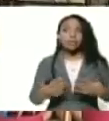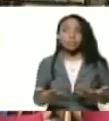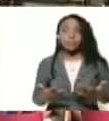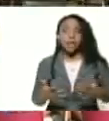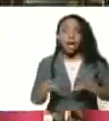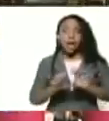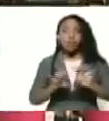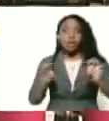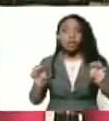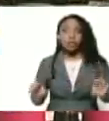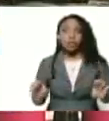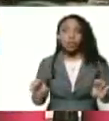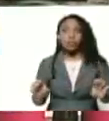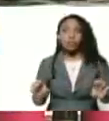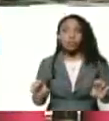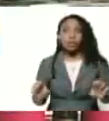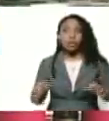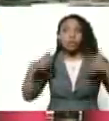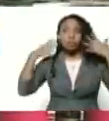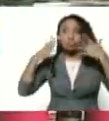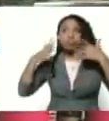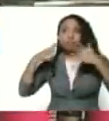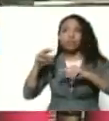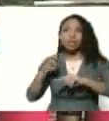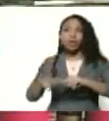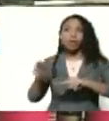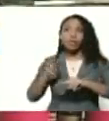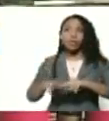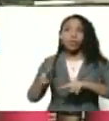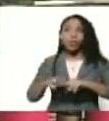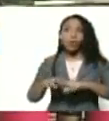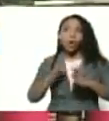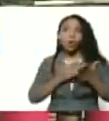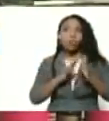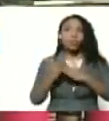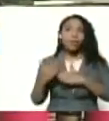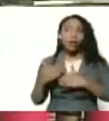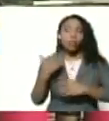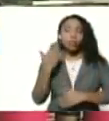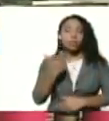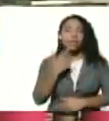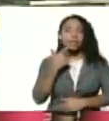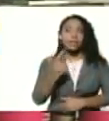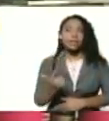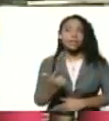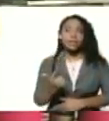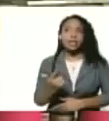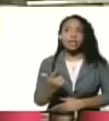la educación y la pedagogía de nuestros niños en comunidad. Y como usted lo decía